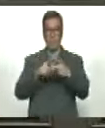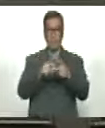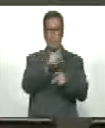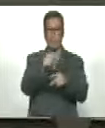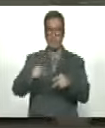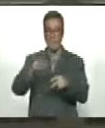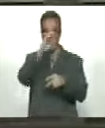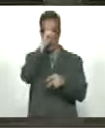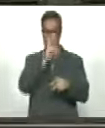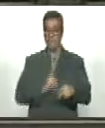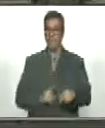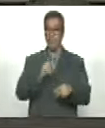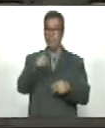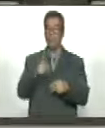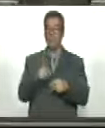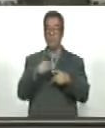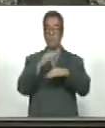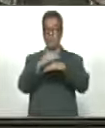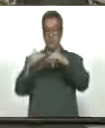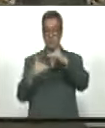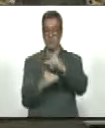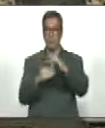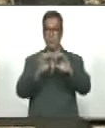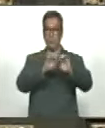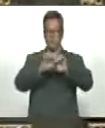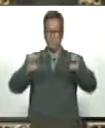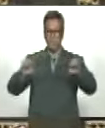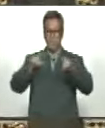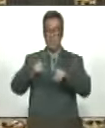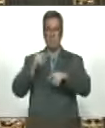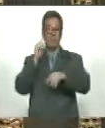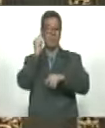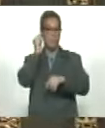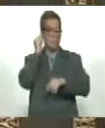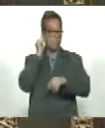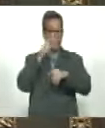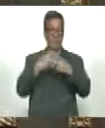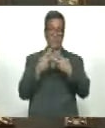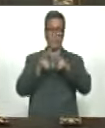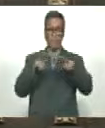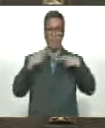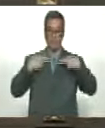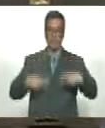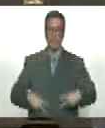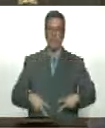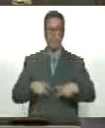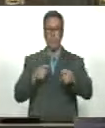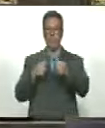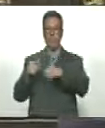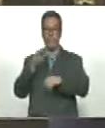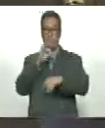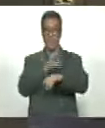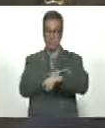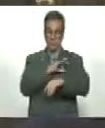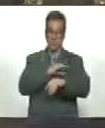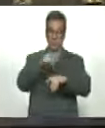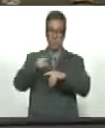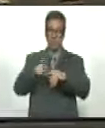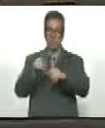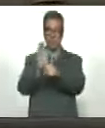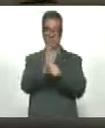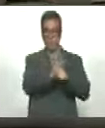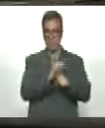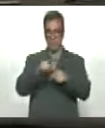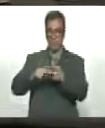personas con discapacidad, clase media, educación, mujeres, paz y vida, y la Contraloría Social Nacional,